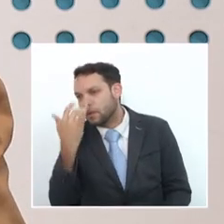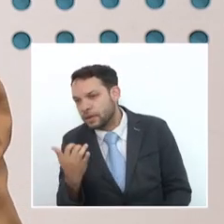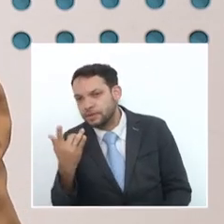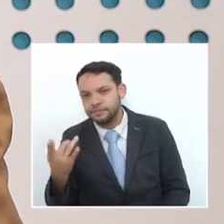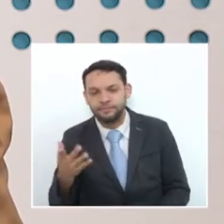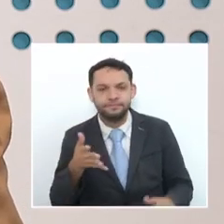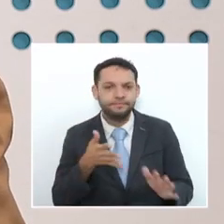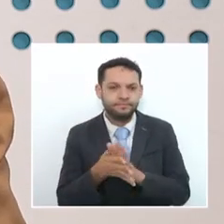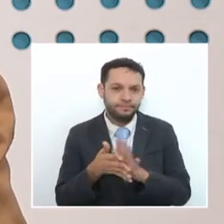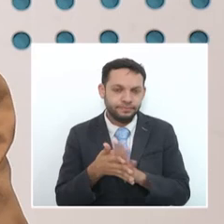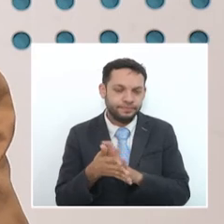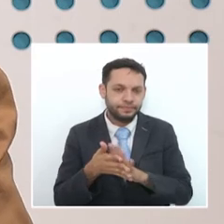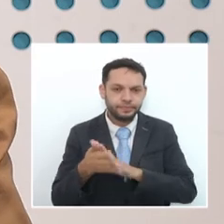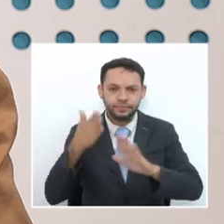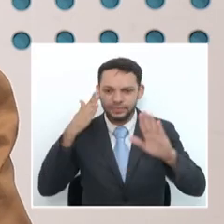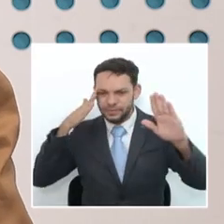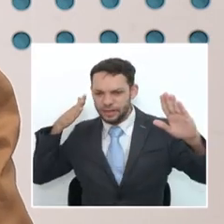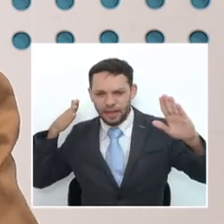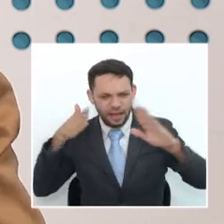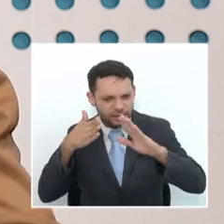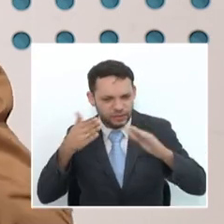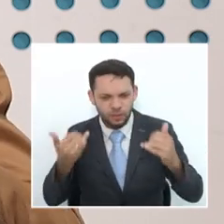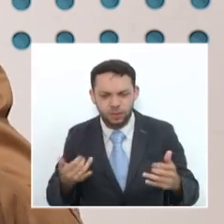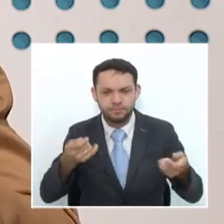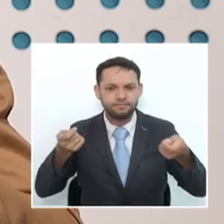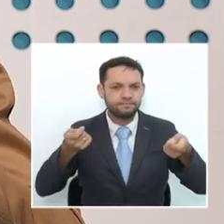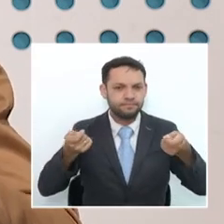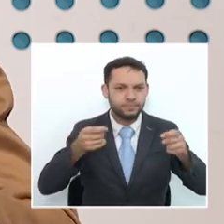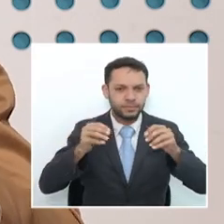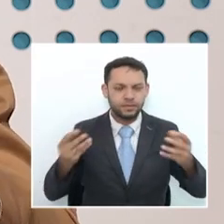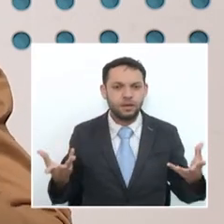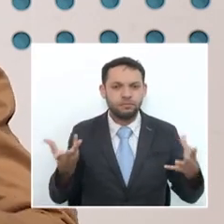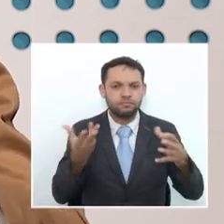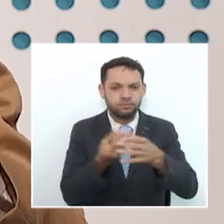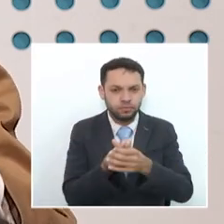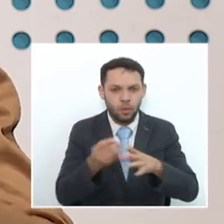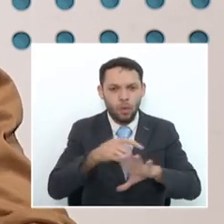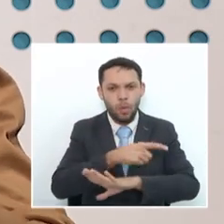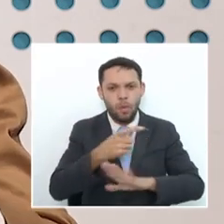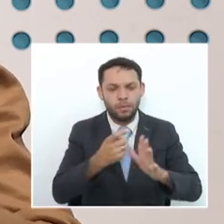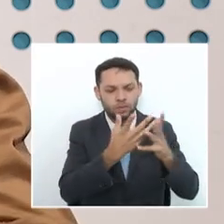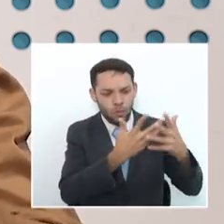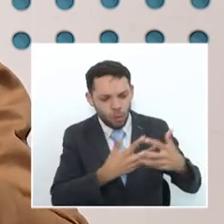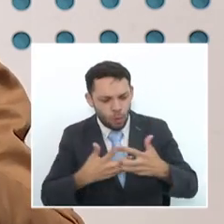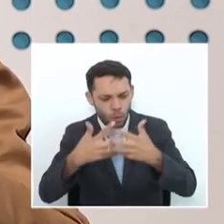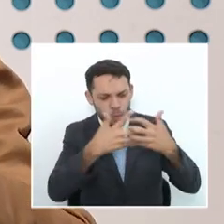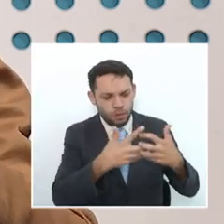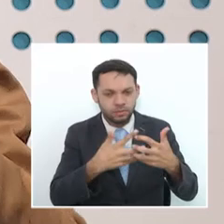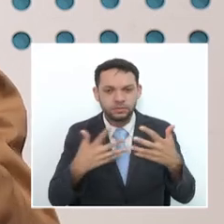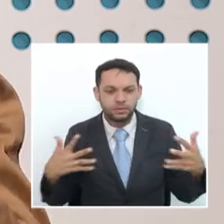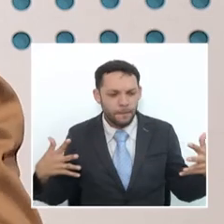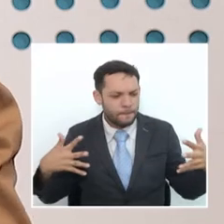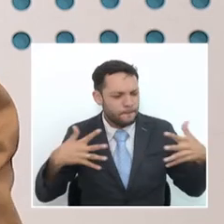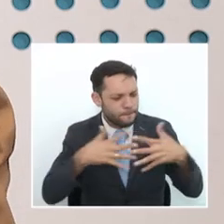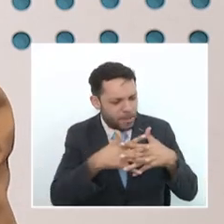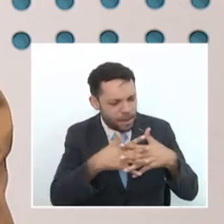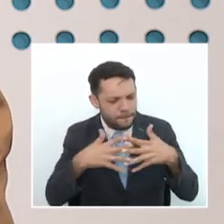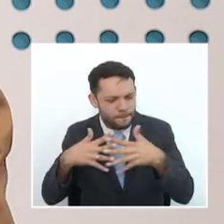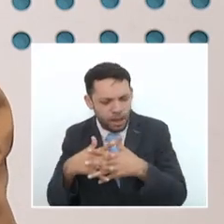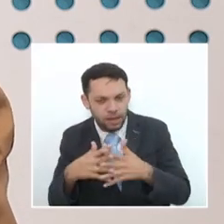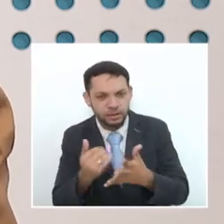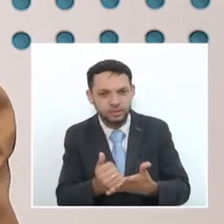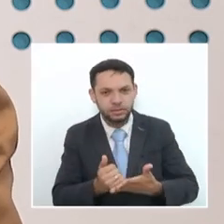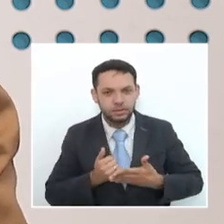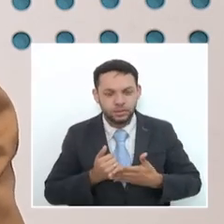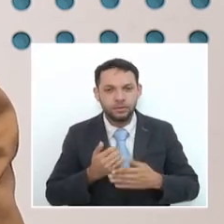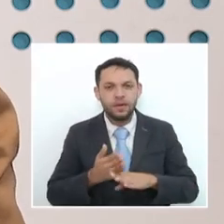es la finalidad nuestra y por qué hacemos medicina integrativa, holística, funcional, china, ayurveda, todo, descubriendo el origen.